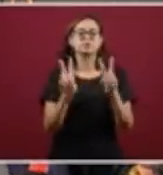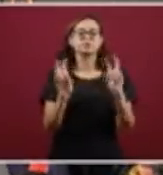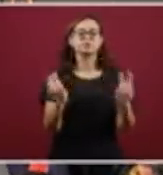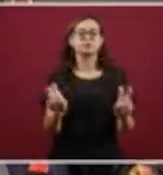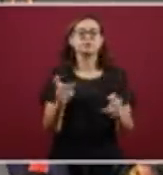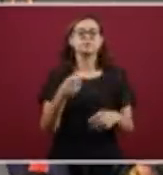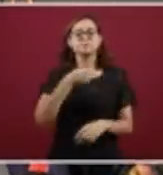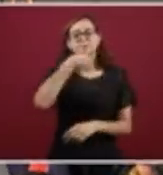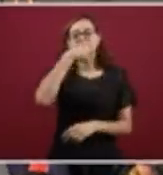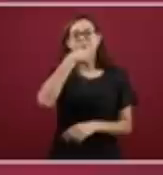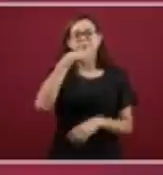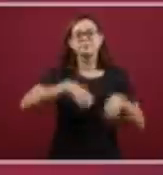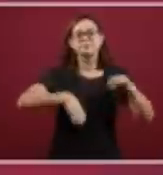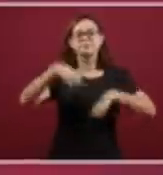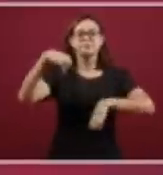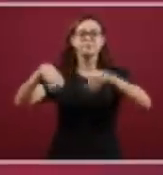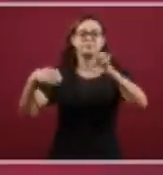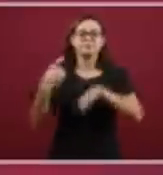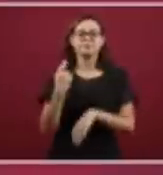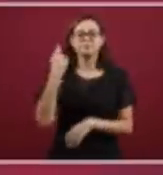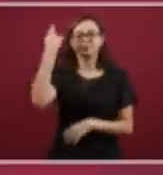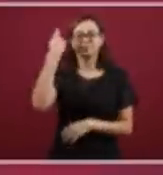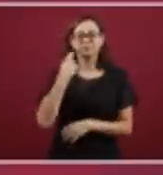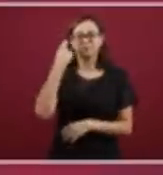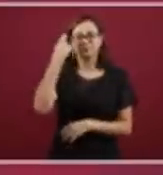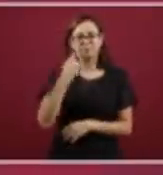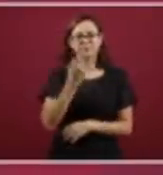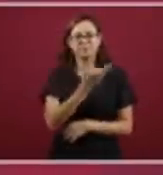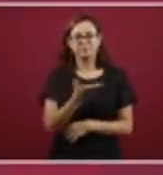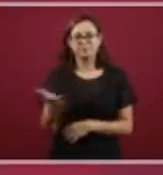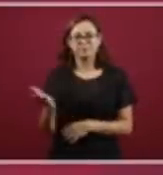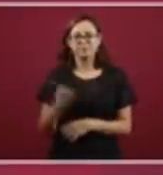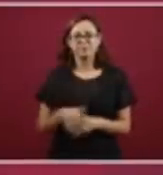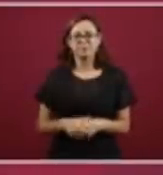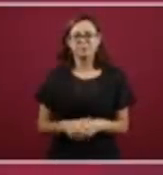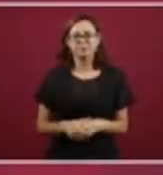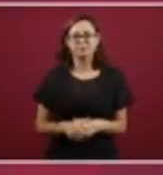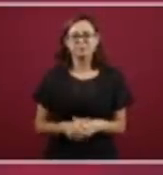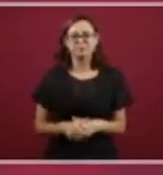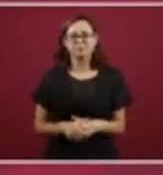la pensión a los adultos mayores.